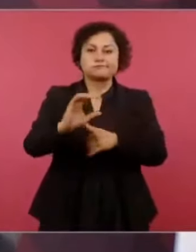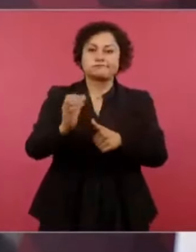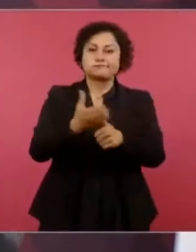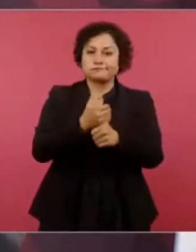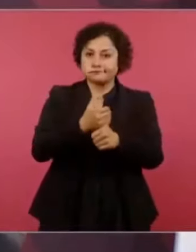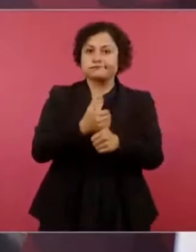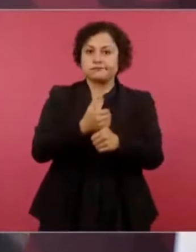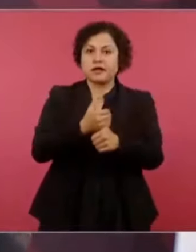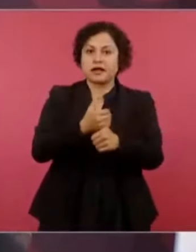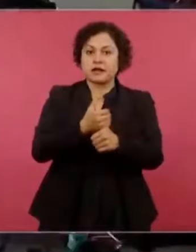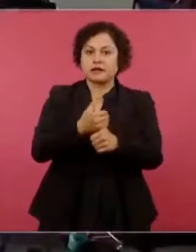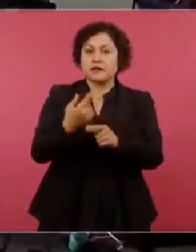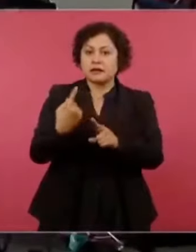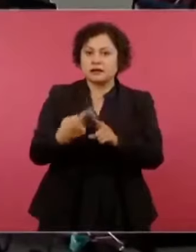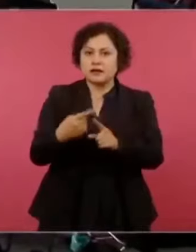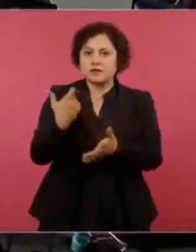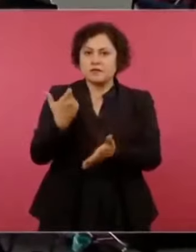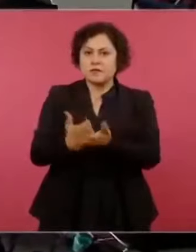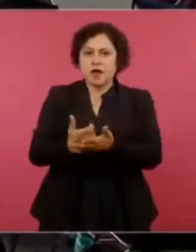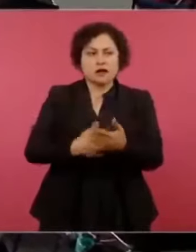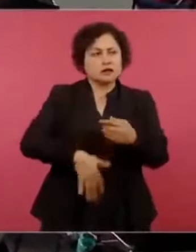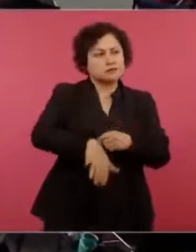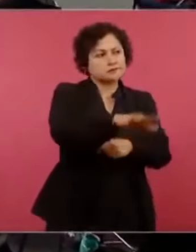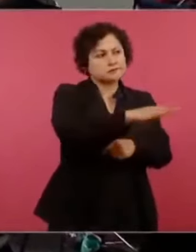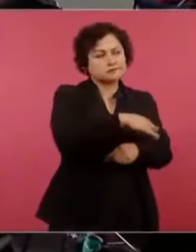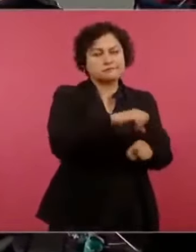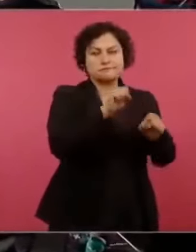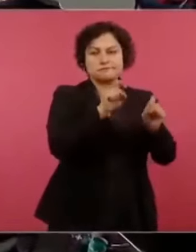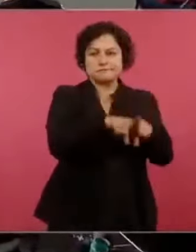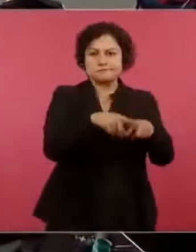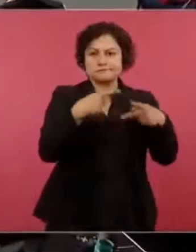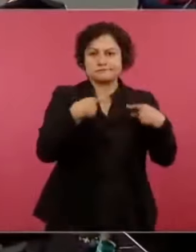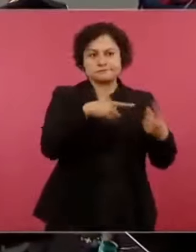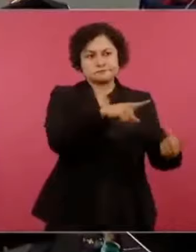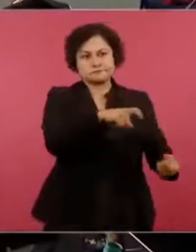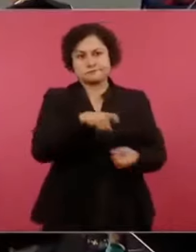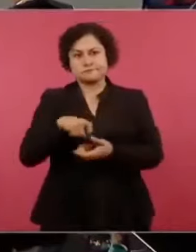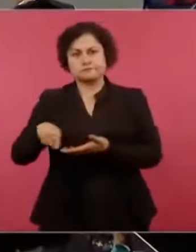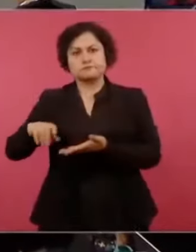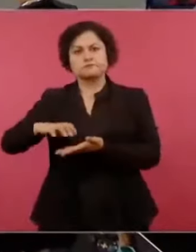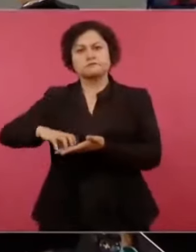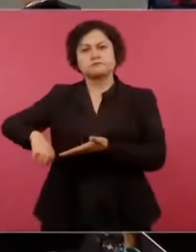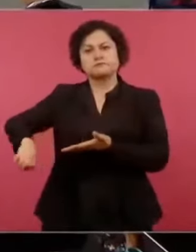a cosillas del erario. Entonces, ahí van, ahí van, ahí van, ahí van.